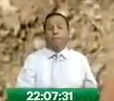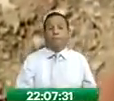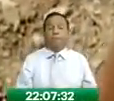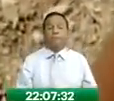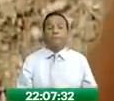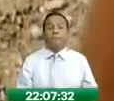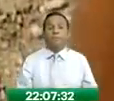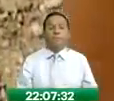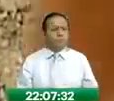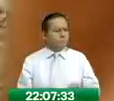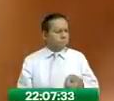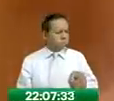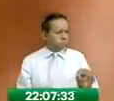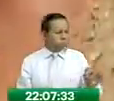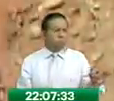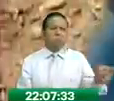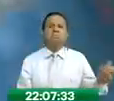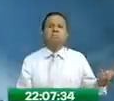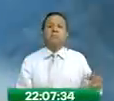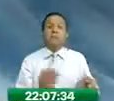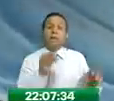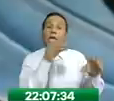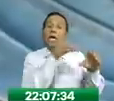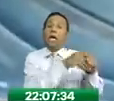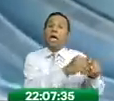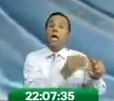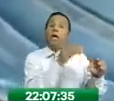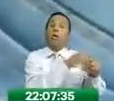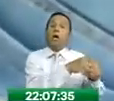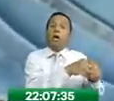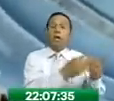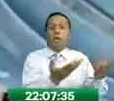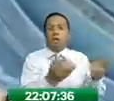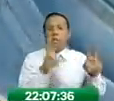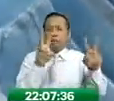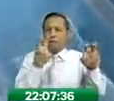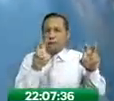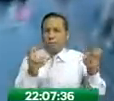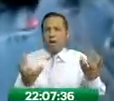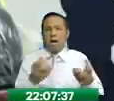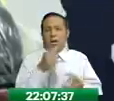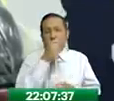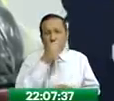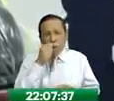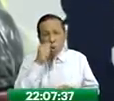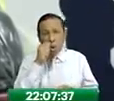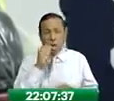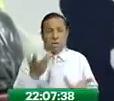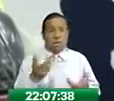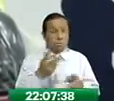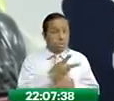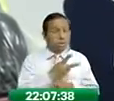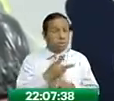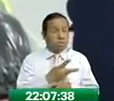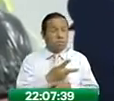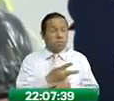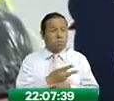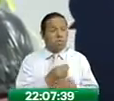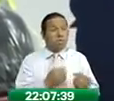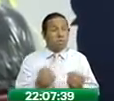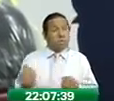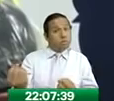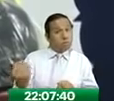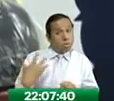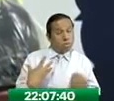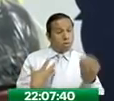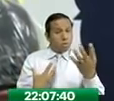Son utilizadas para el acopio o el ocultamiento de sustancias catalogadas sujetas a fiscalización. Esta información fue